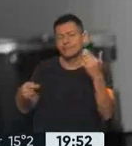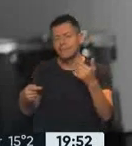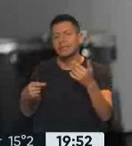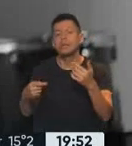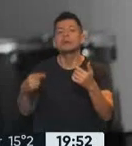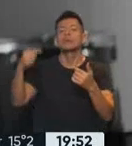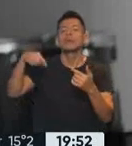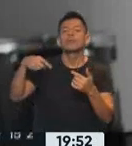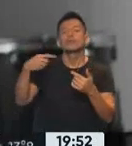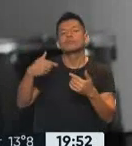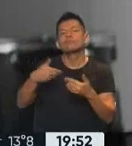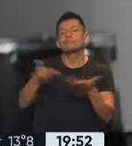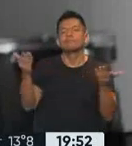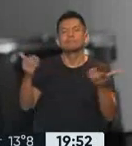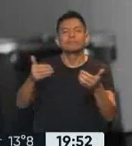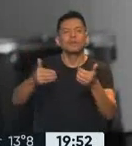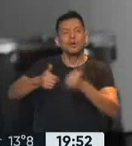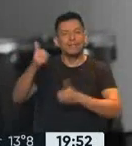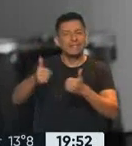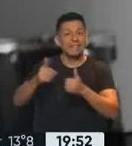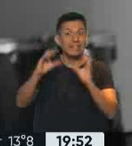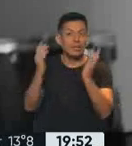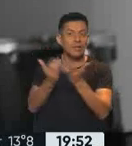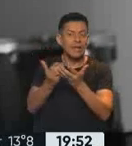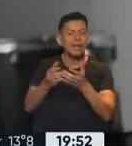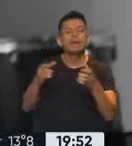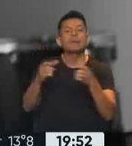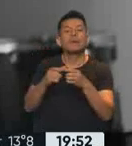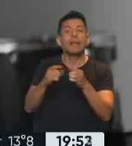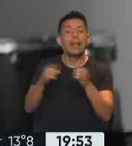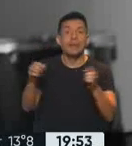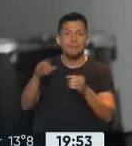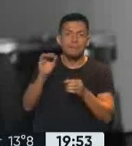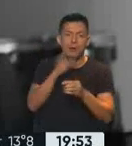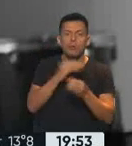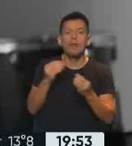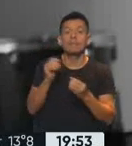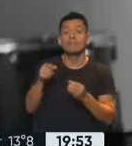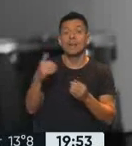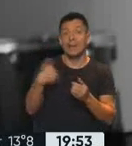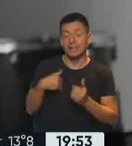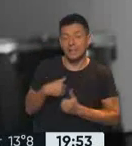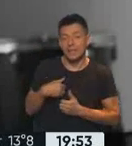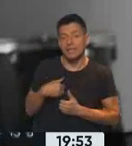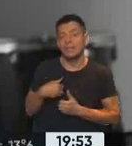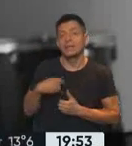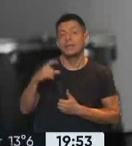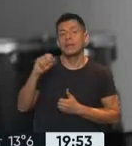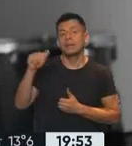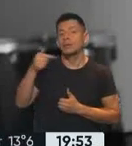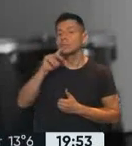conocer precisamente las películas ganadoras de la competencia internacional. El mejor largo fue para la película argentina de Constanza Feldman y